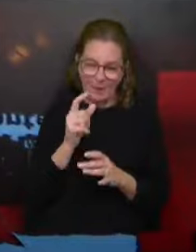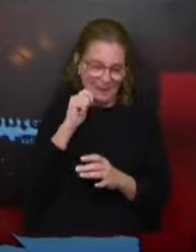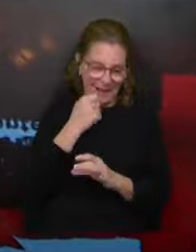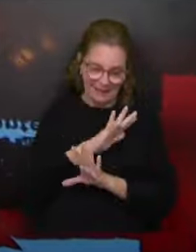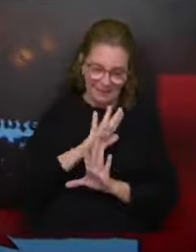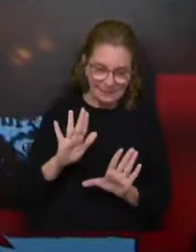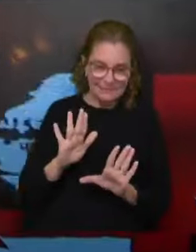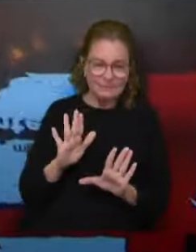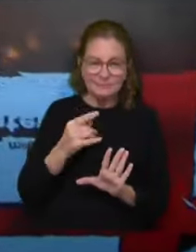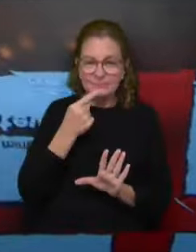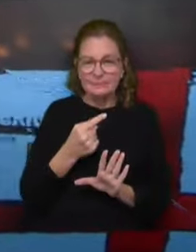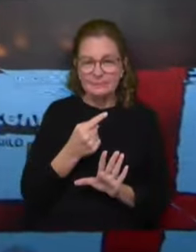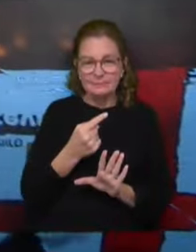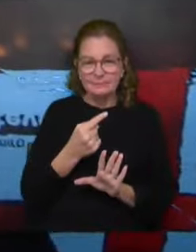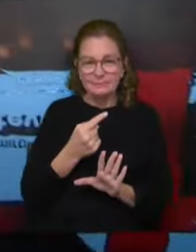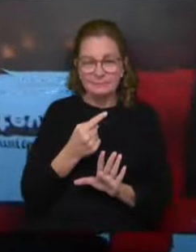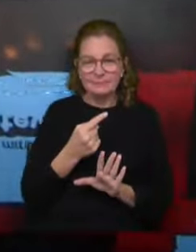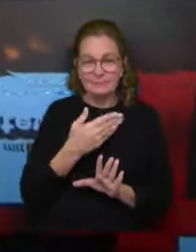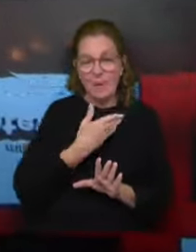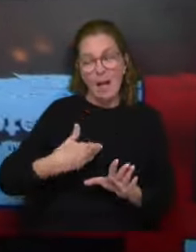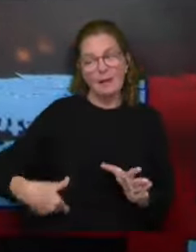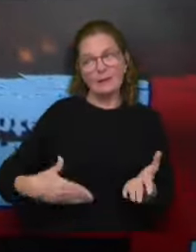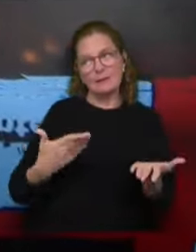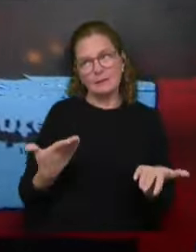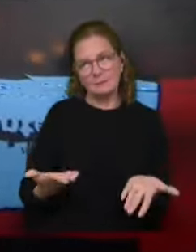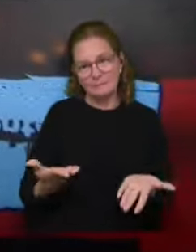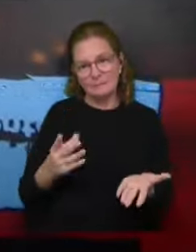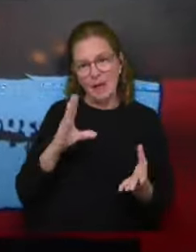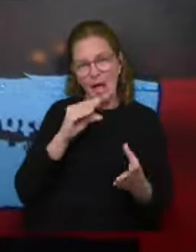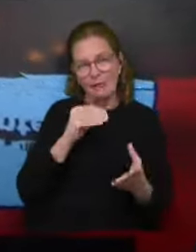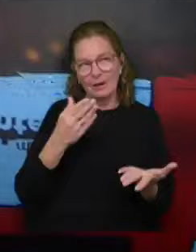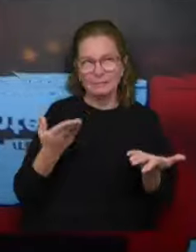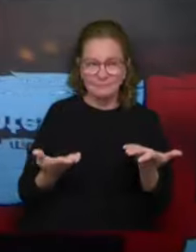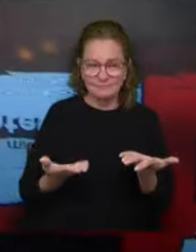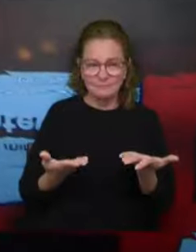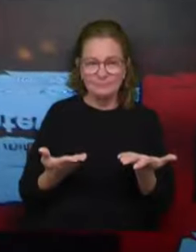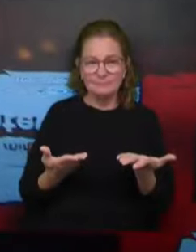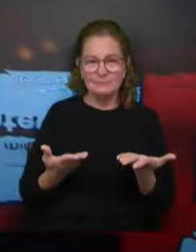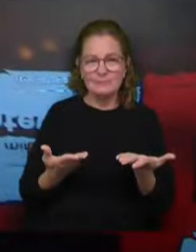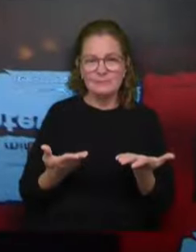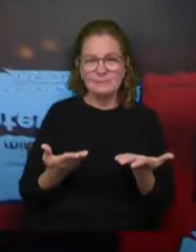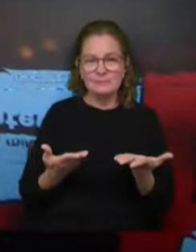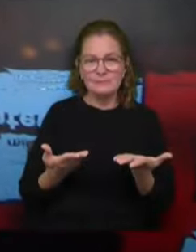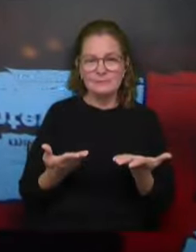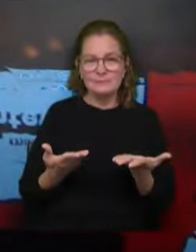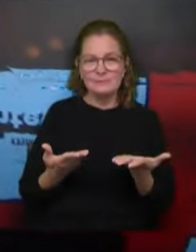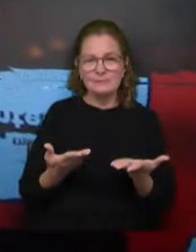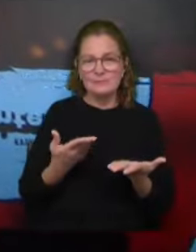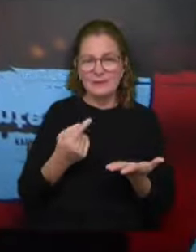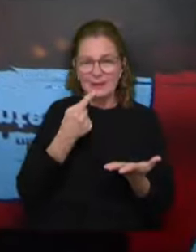además, también, la maestra de... la maestra Ciruela. Es entre ecléctico y epiléptico.